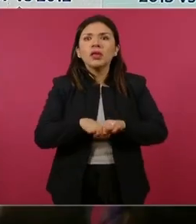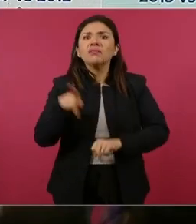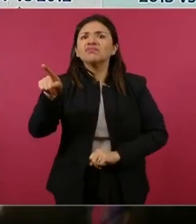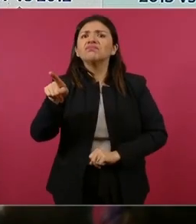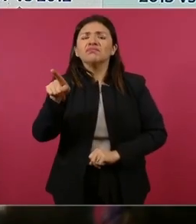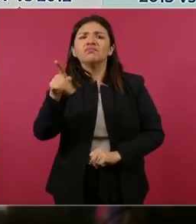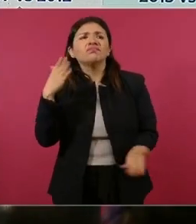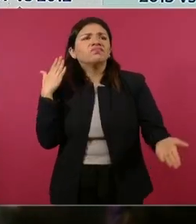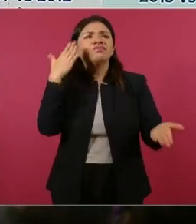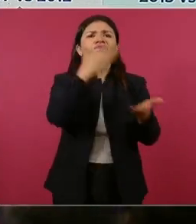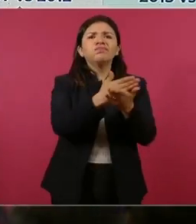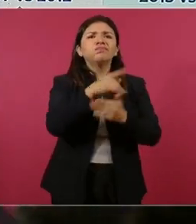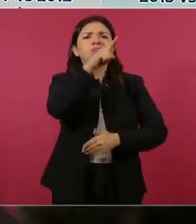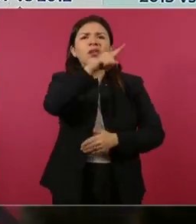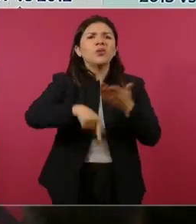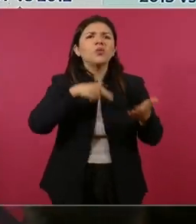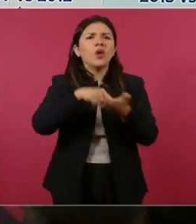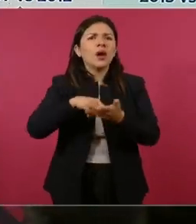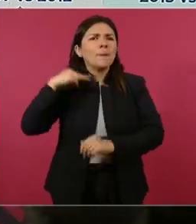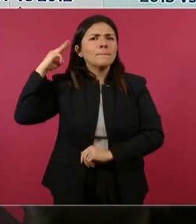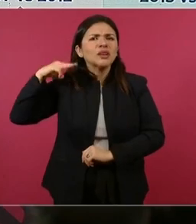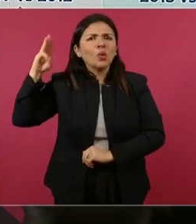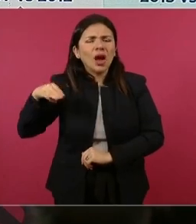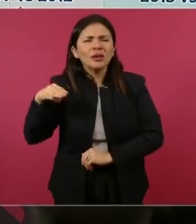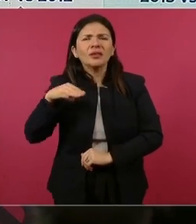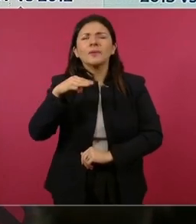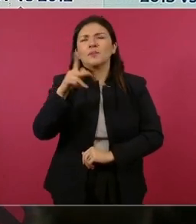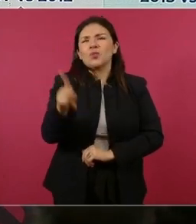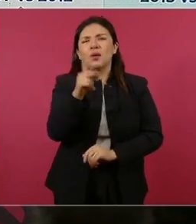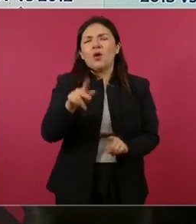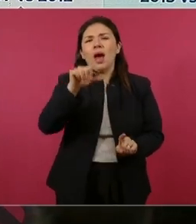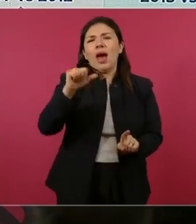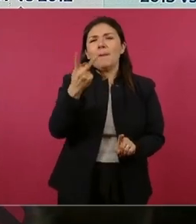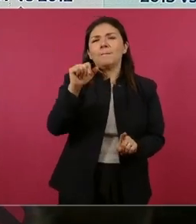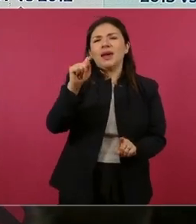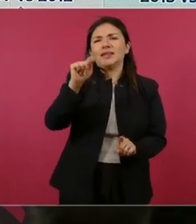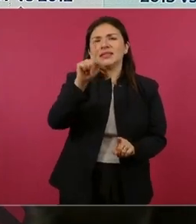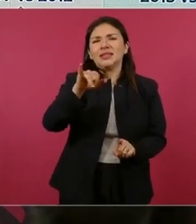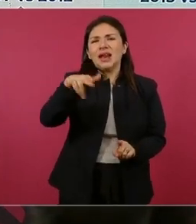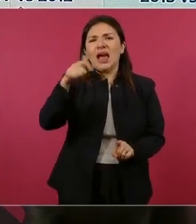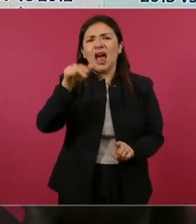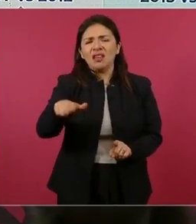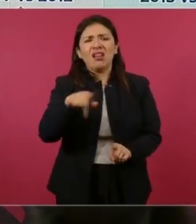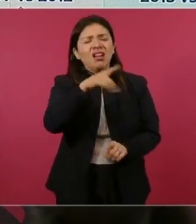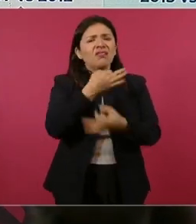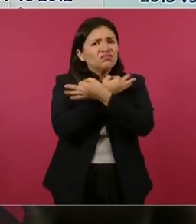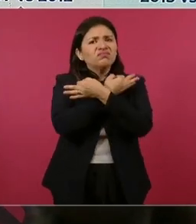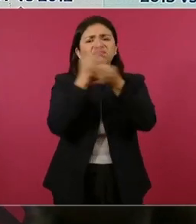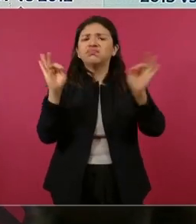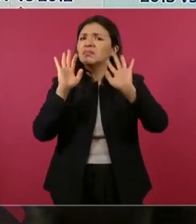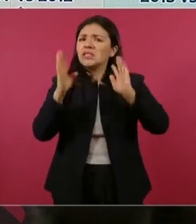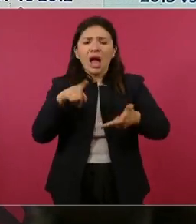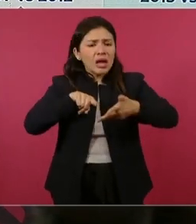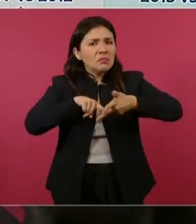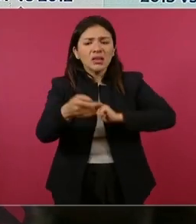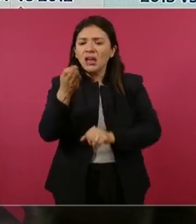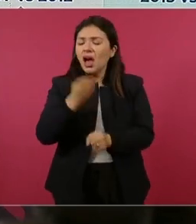fue ir a Michoacán, a Patzingán, a declarar la guerra?